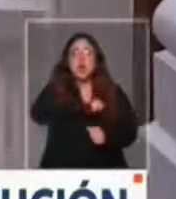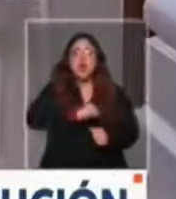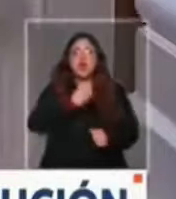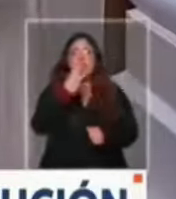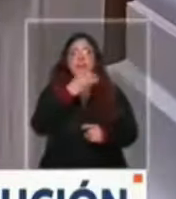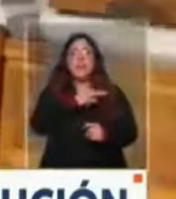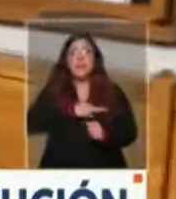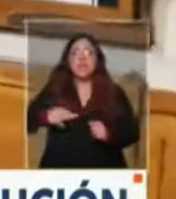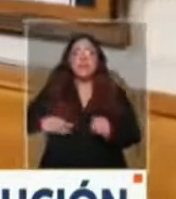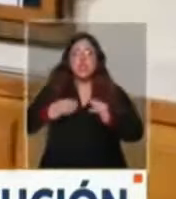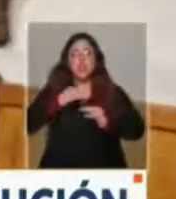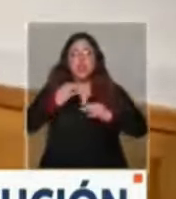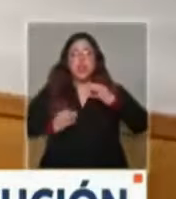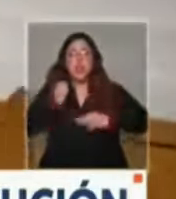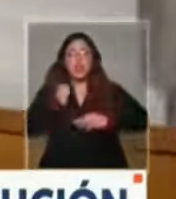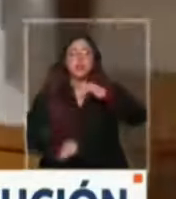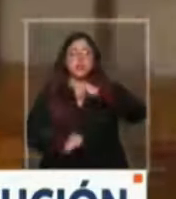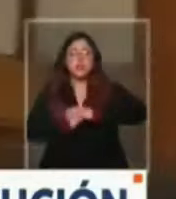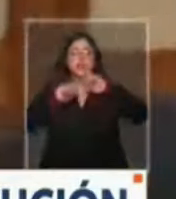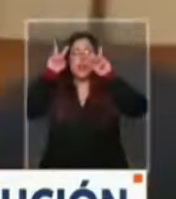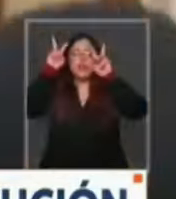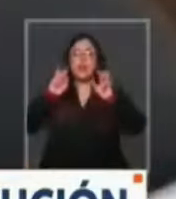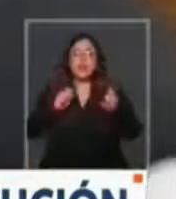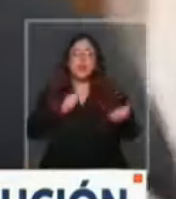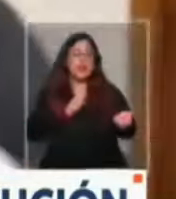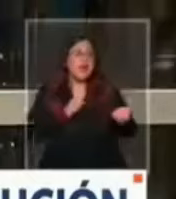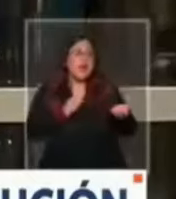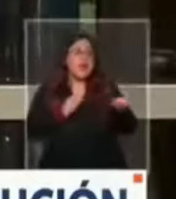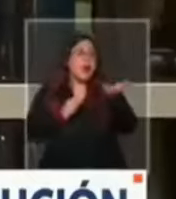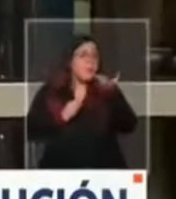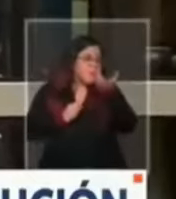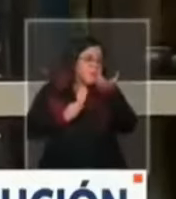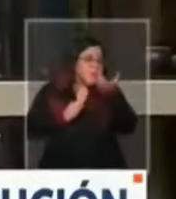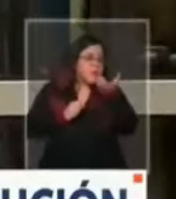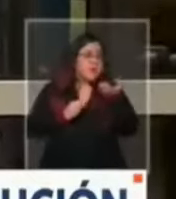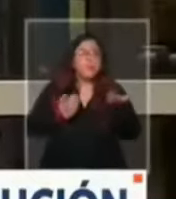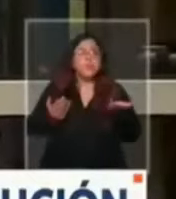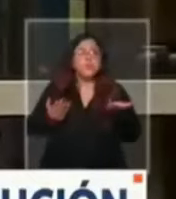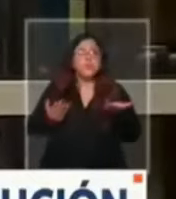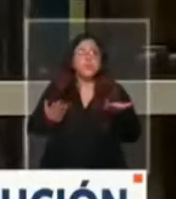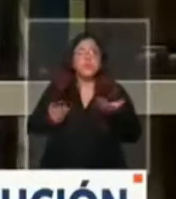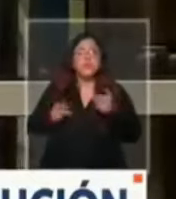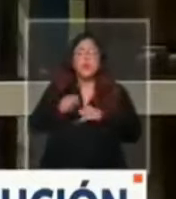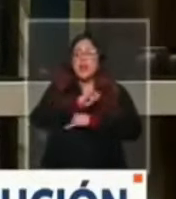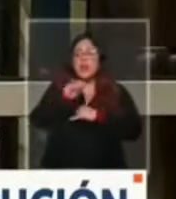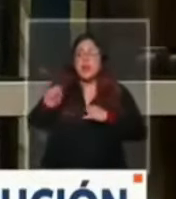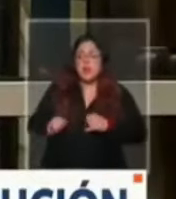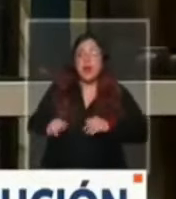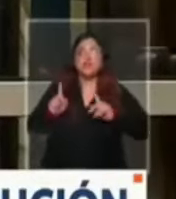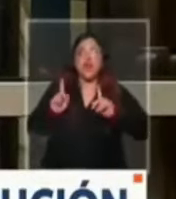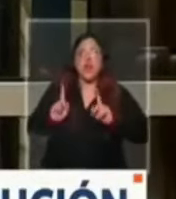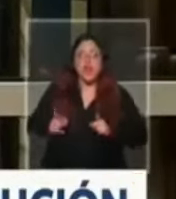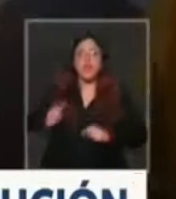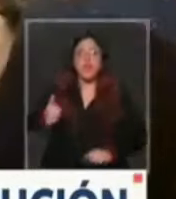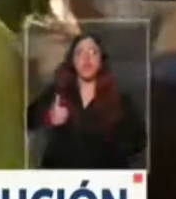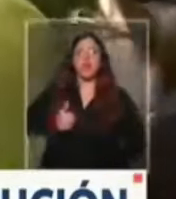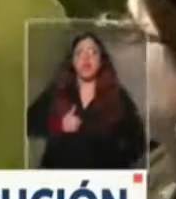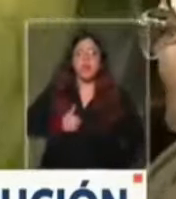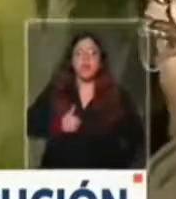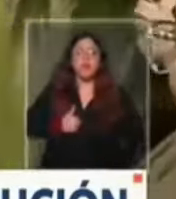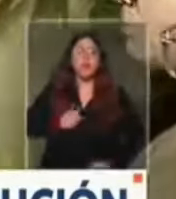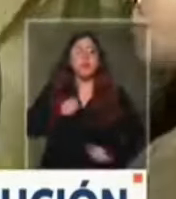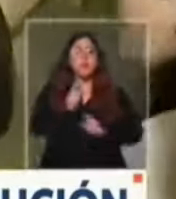con eh manejos políticos no nos olvidemos que eh Piñera murió y con su muerte provocó la imposibilidad de que se